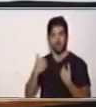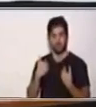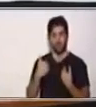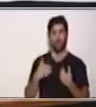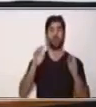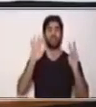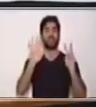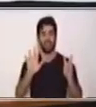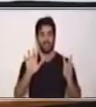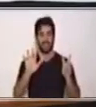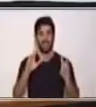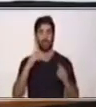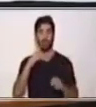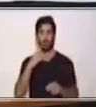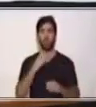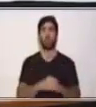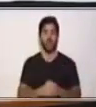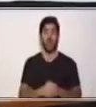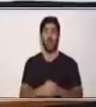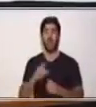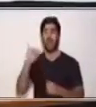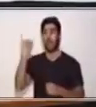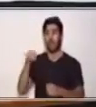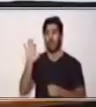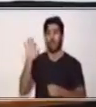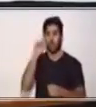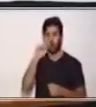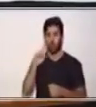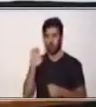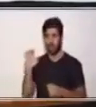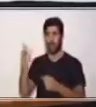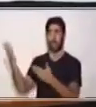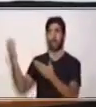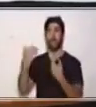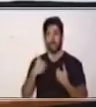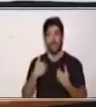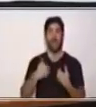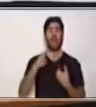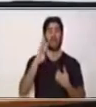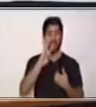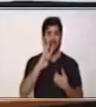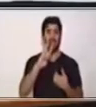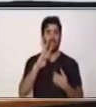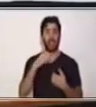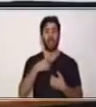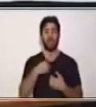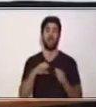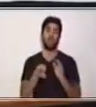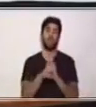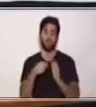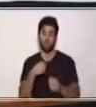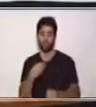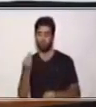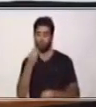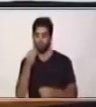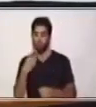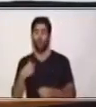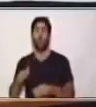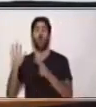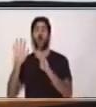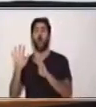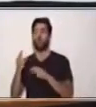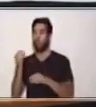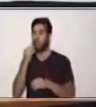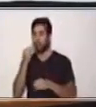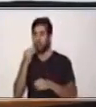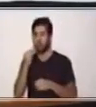7 dulces. José también me regala 3. Si me como 8 dulces, ¿cuántos